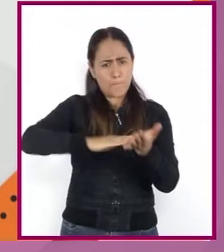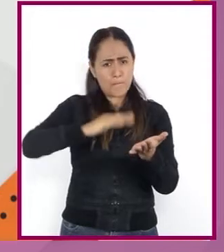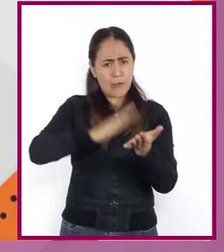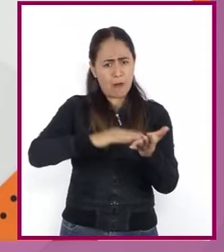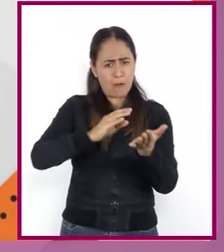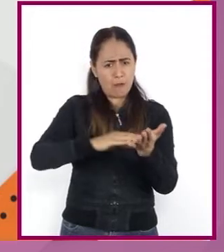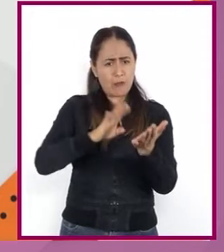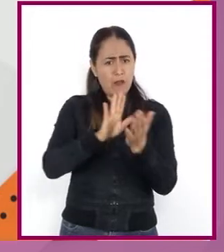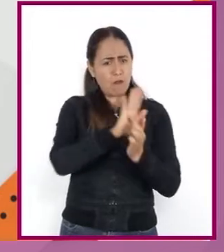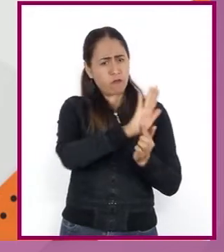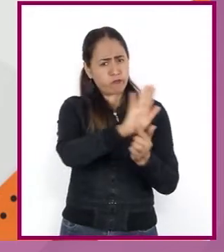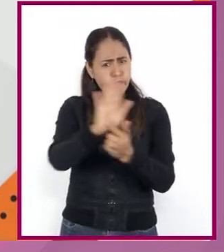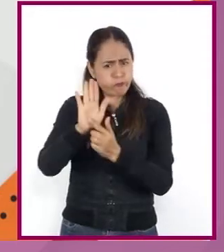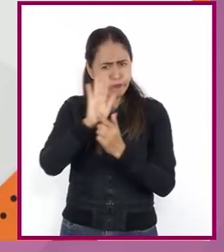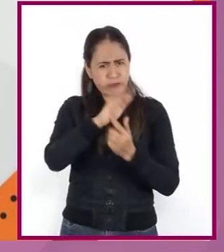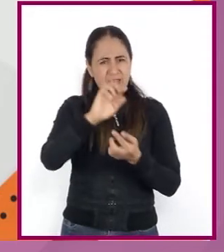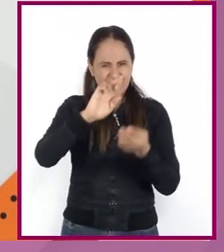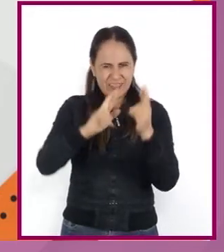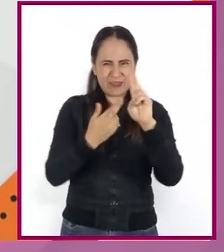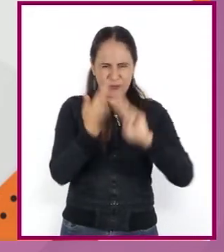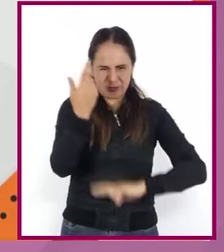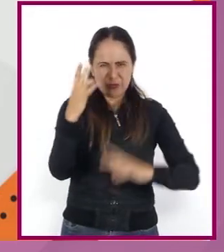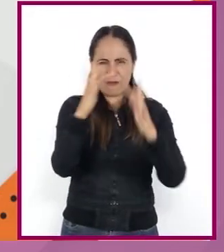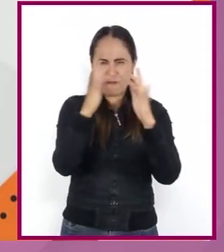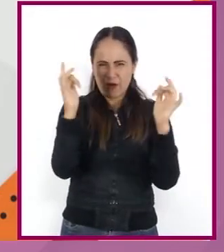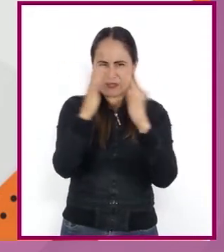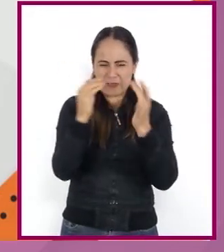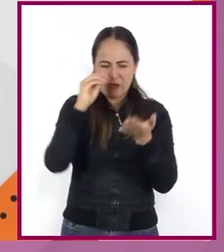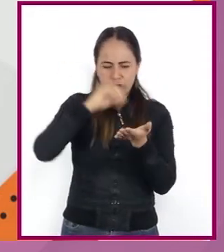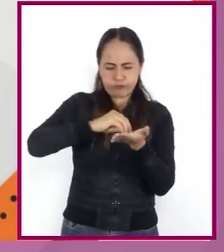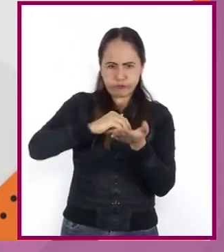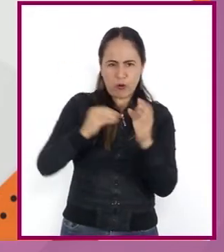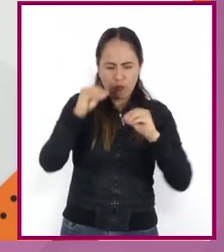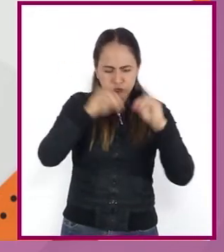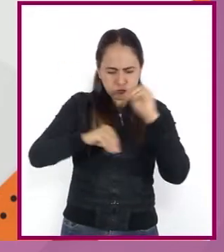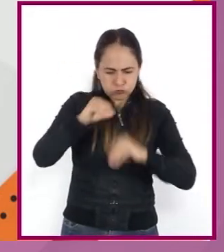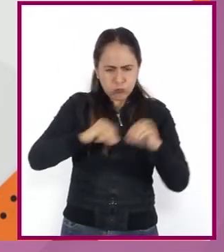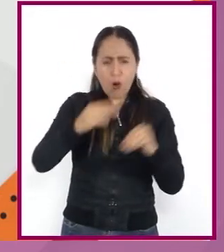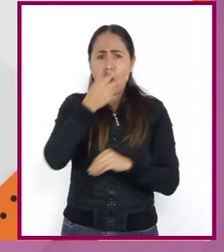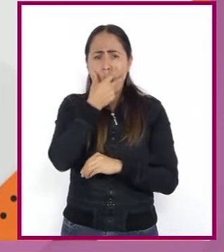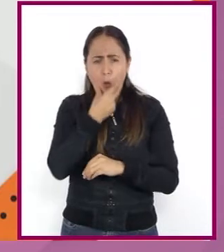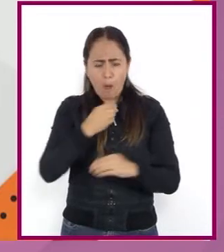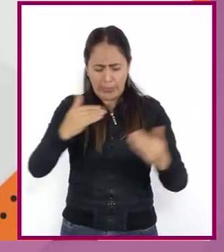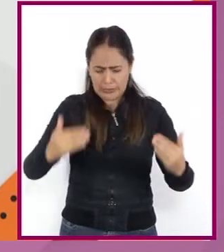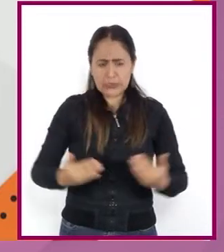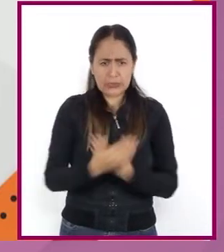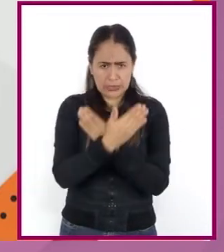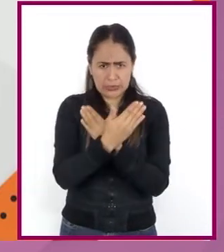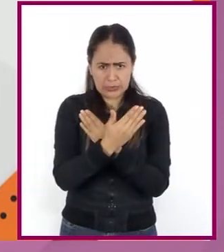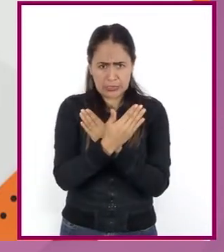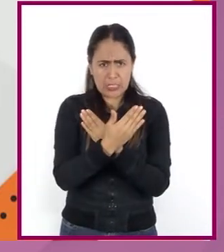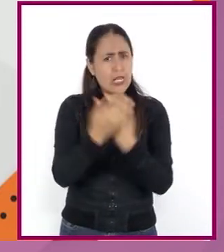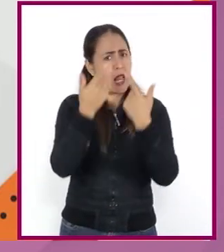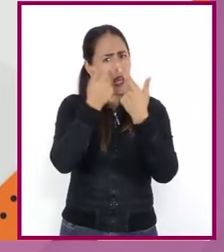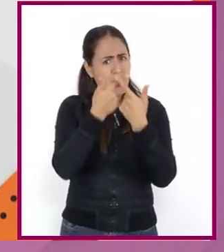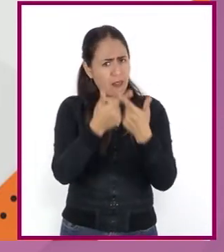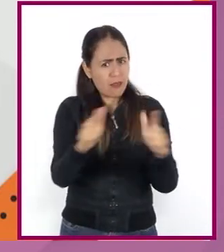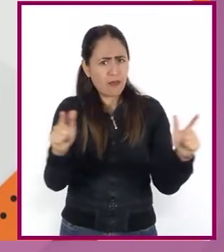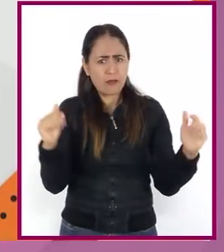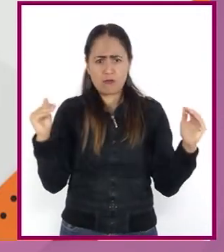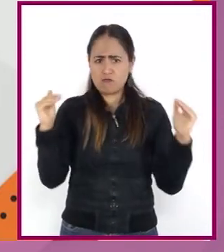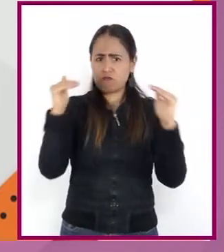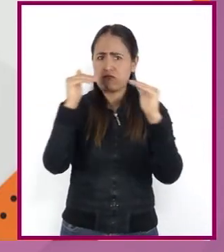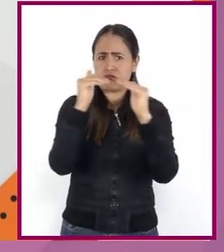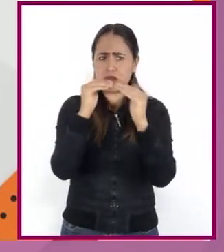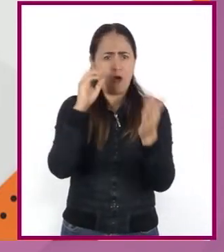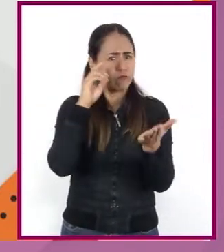Revolución Francesa que establece que los hombres nacen y permanecen libres e iguales